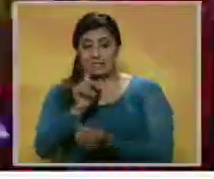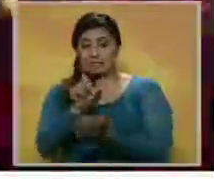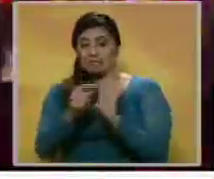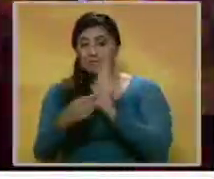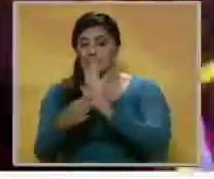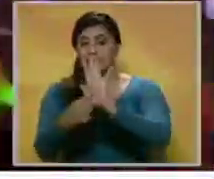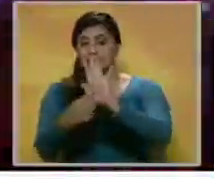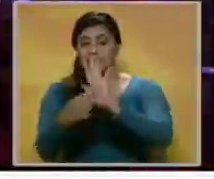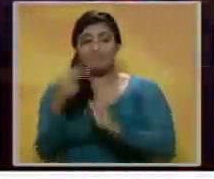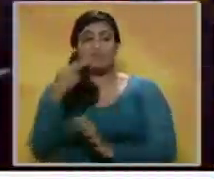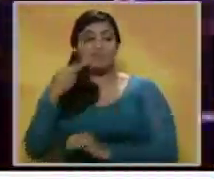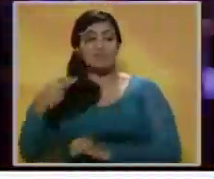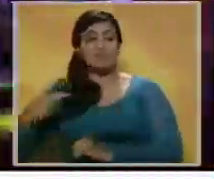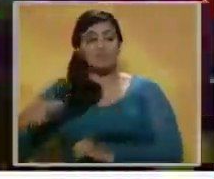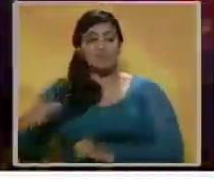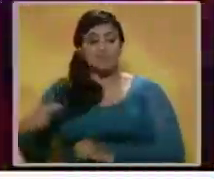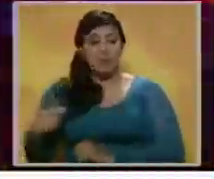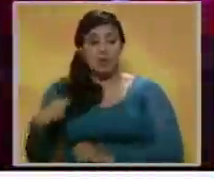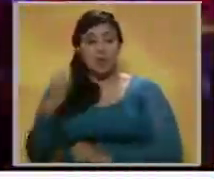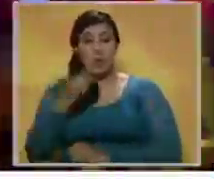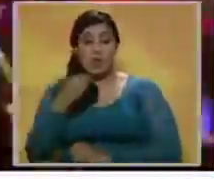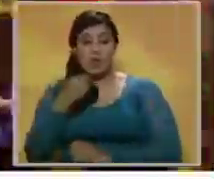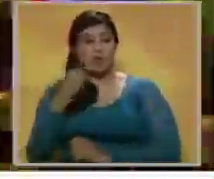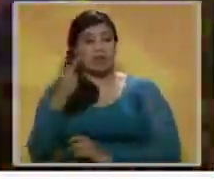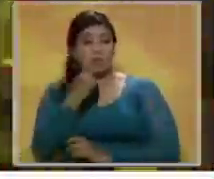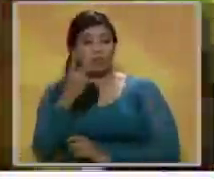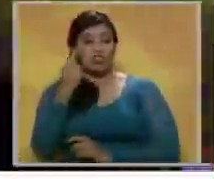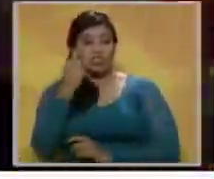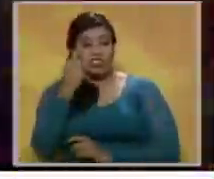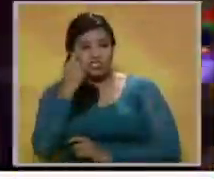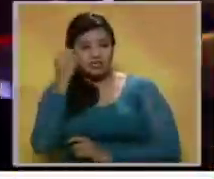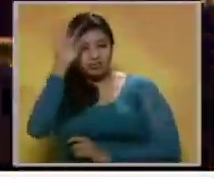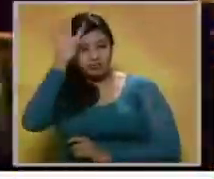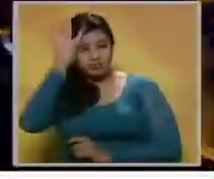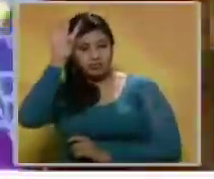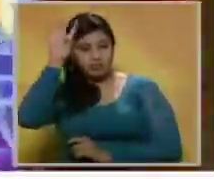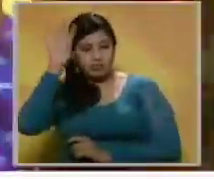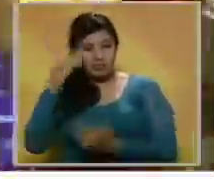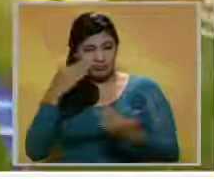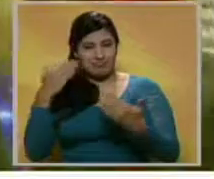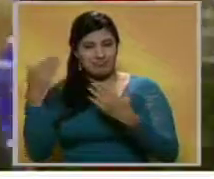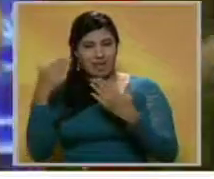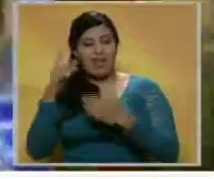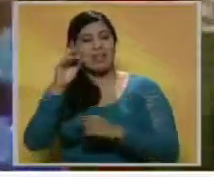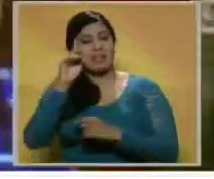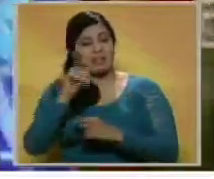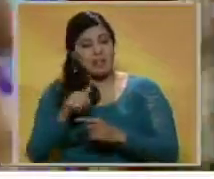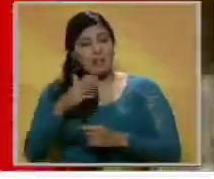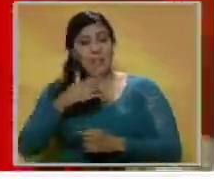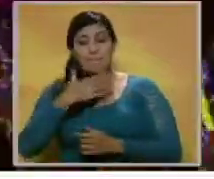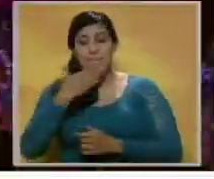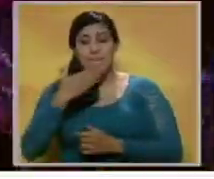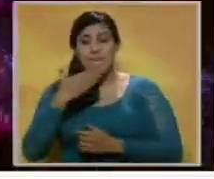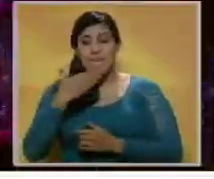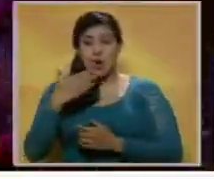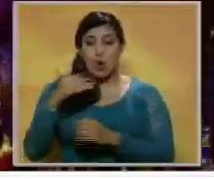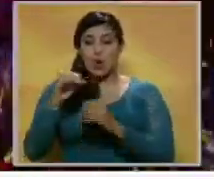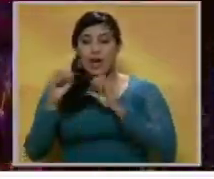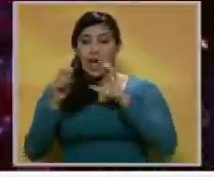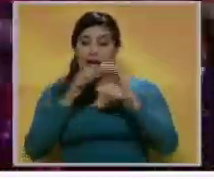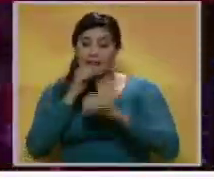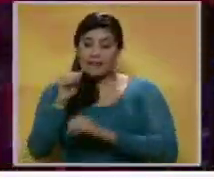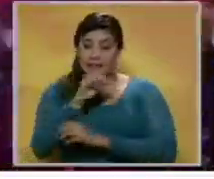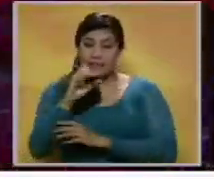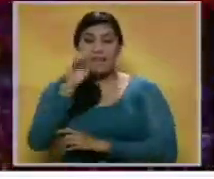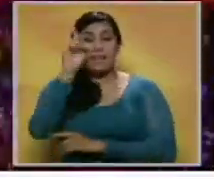de lujo en esta edición del Premio Juventud. El dúo Chino y Nacho podría ser galardonado como Mi Artista Tropical, mientras